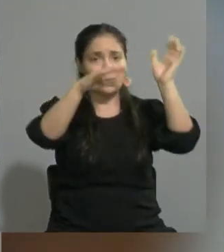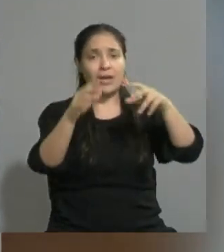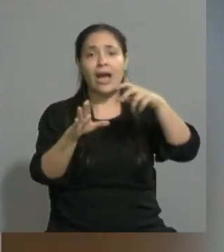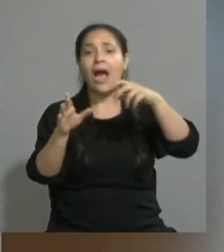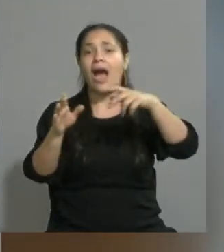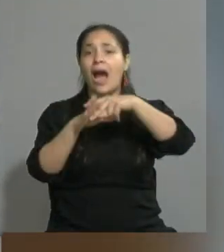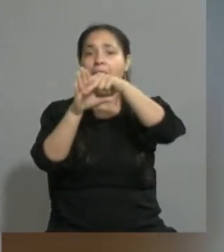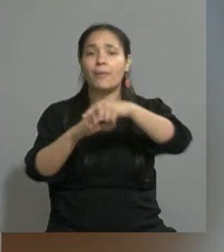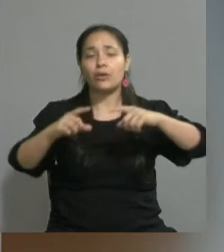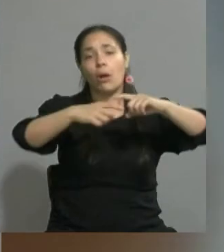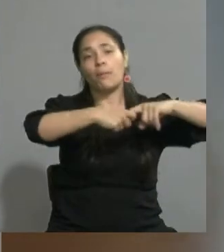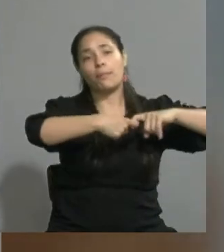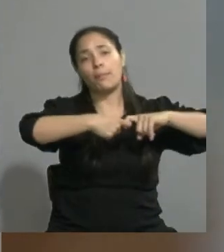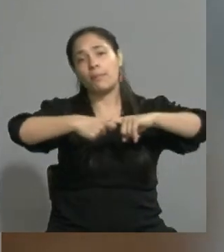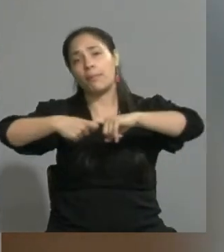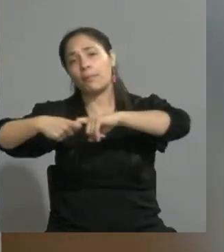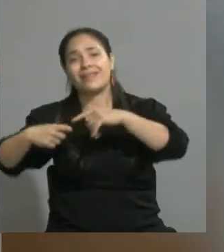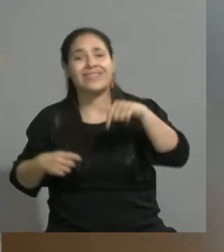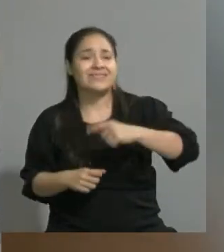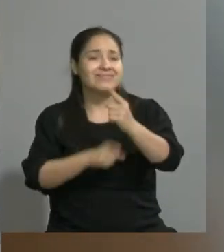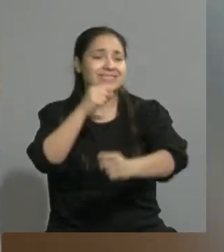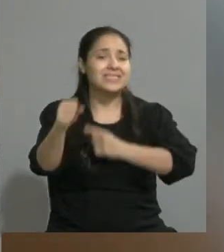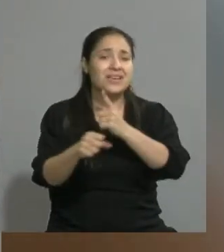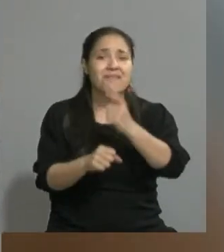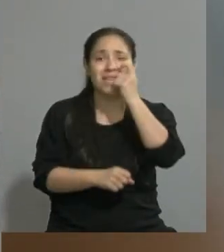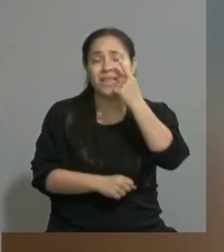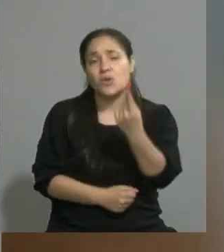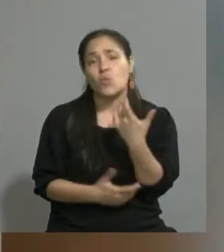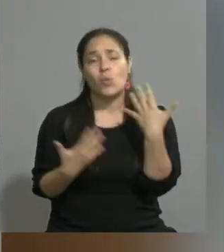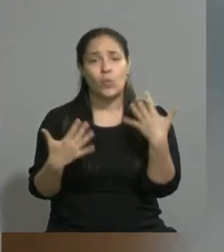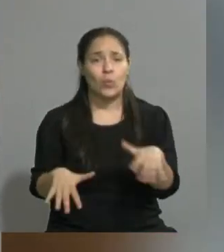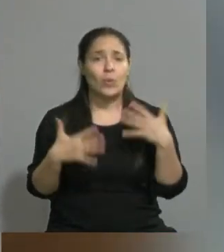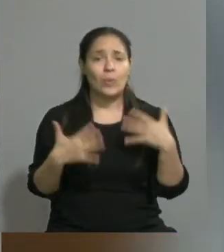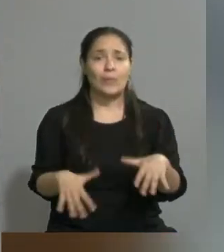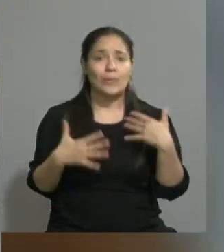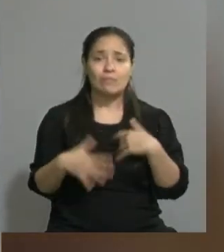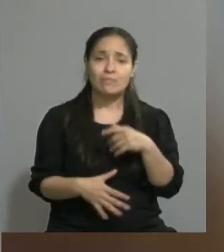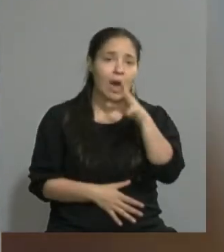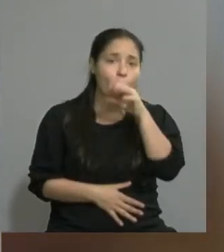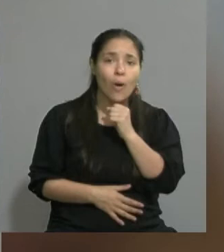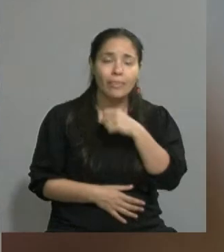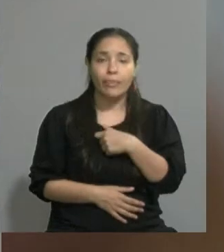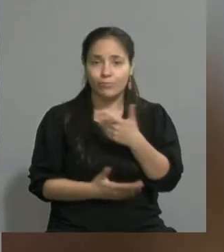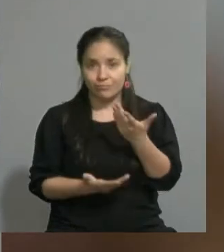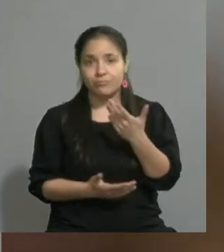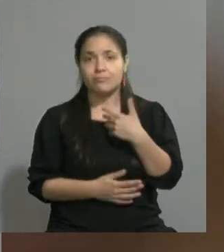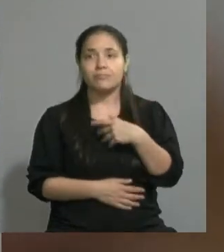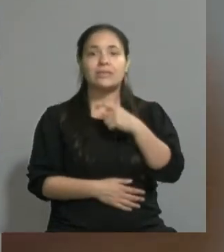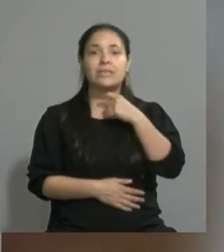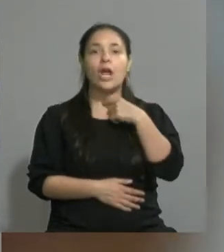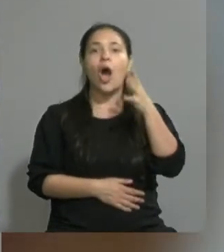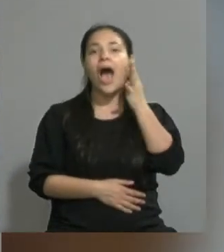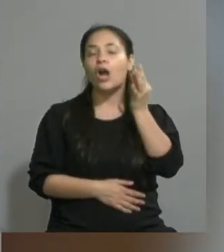caballo. Y estamos en el siglo XXI y estamos tolerando todo eso. Oscar, se me ocurre pensar... Mira, yo tengo